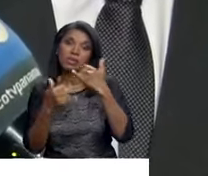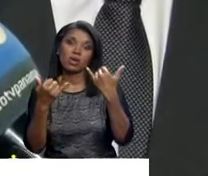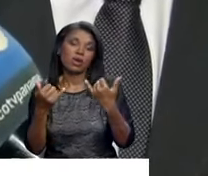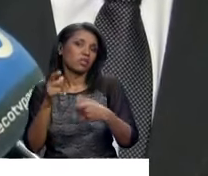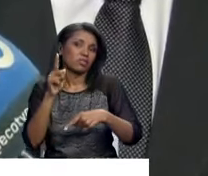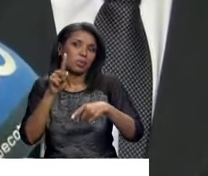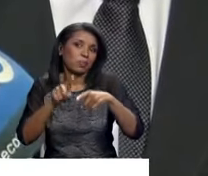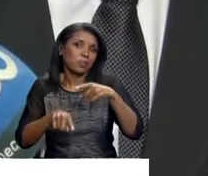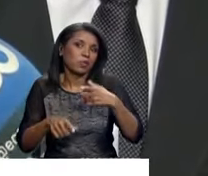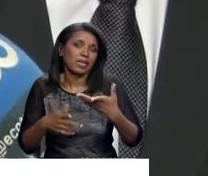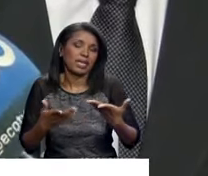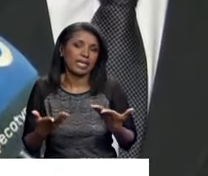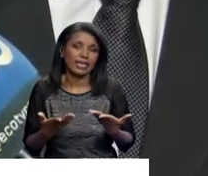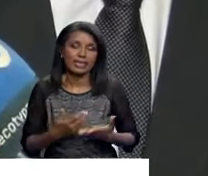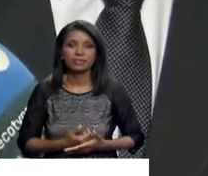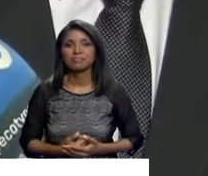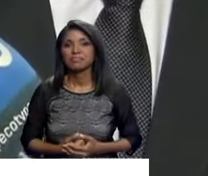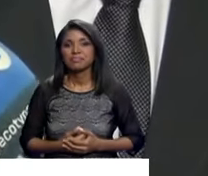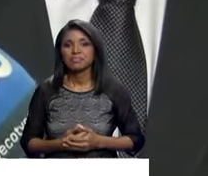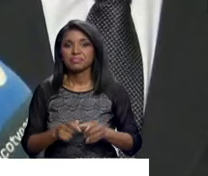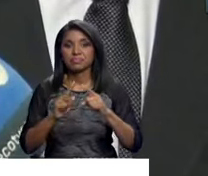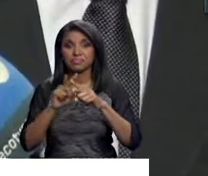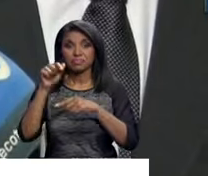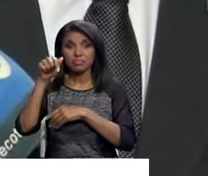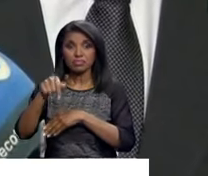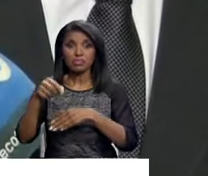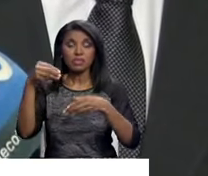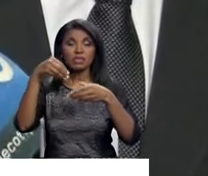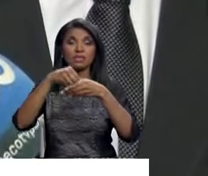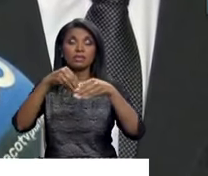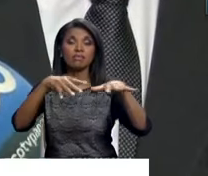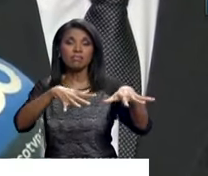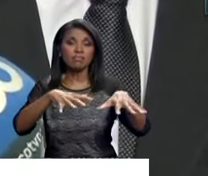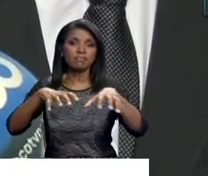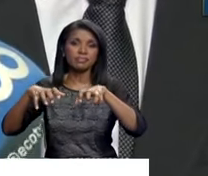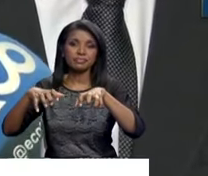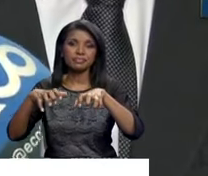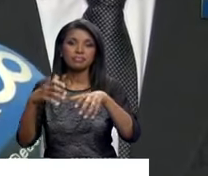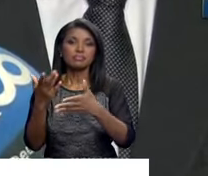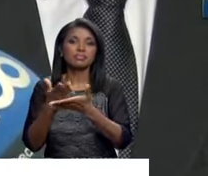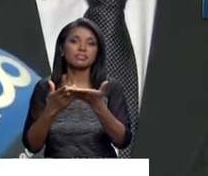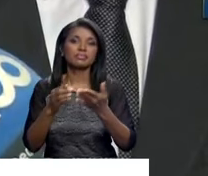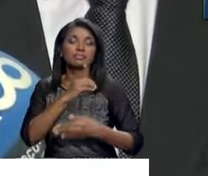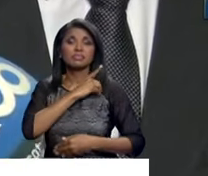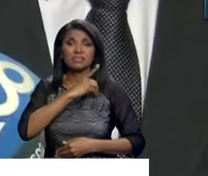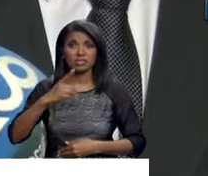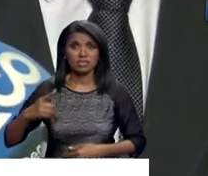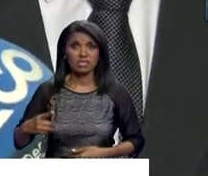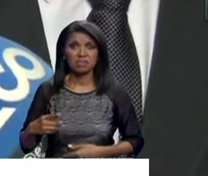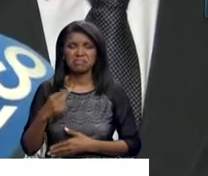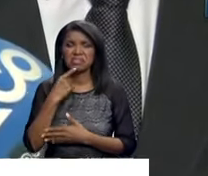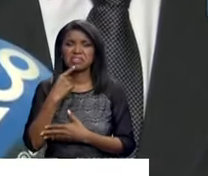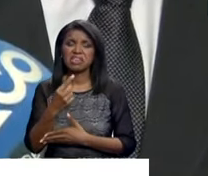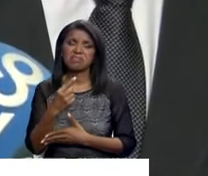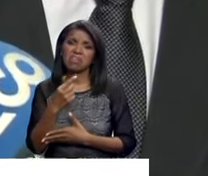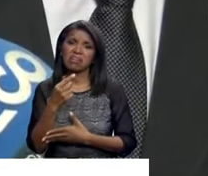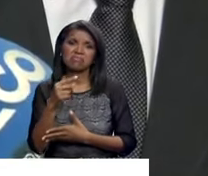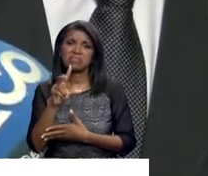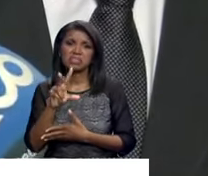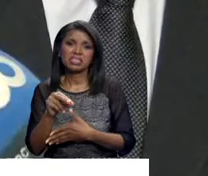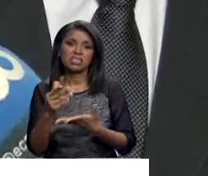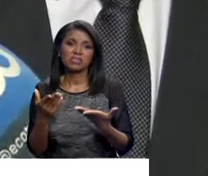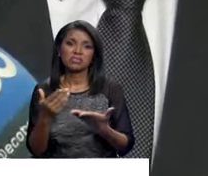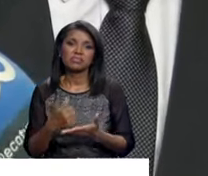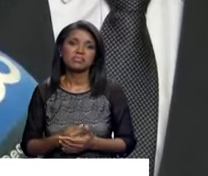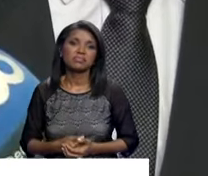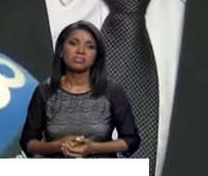imagen que tenemos como Panamá. Y sin embargo, aquí a lo interno de la Asamblea Nacional vemos como algunos diputados prefirieron votar en contra, porque hay que